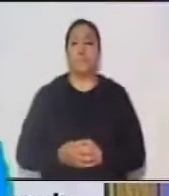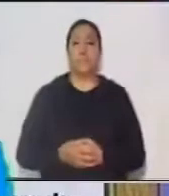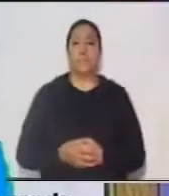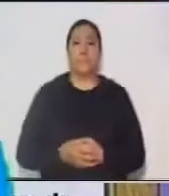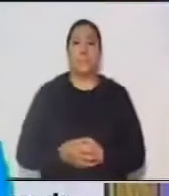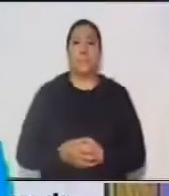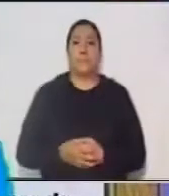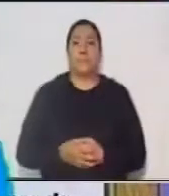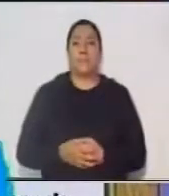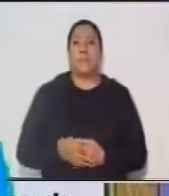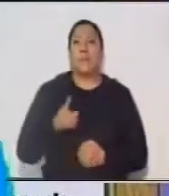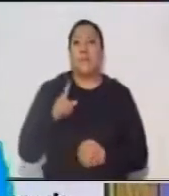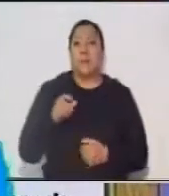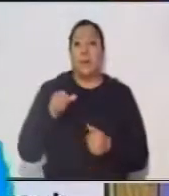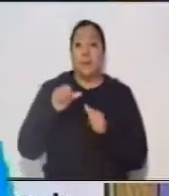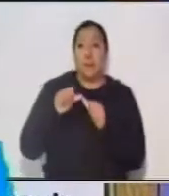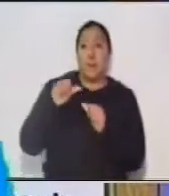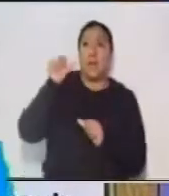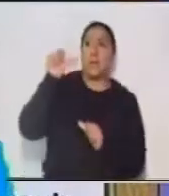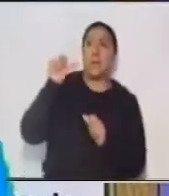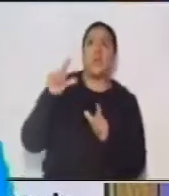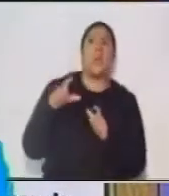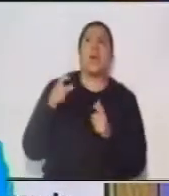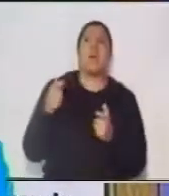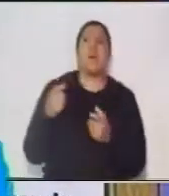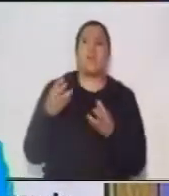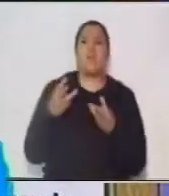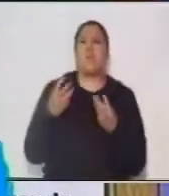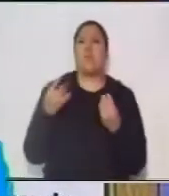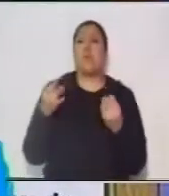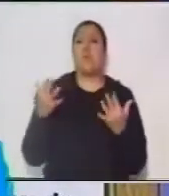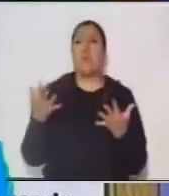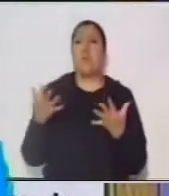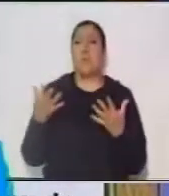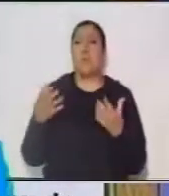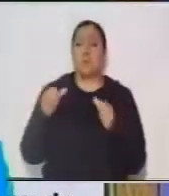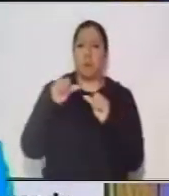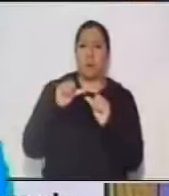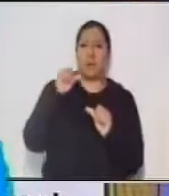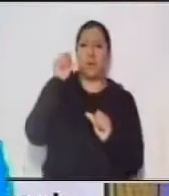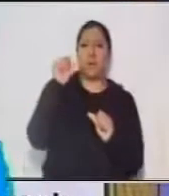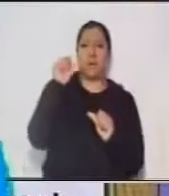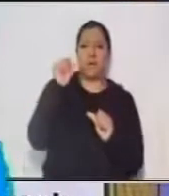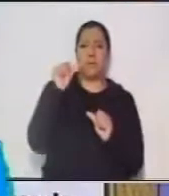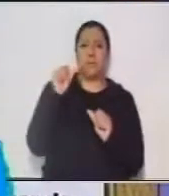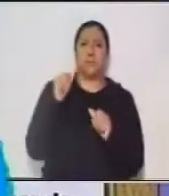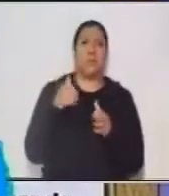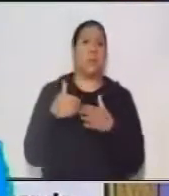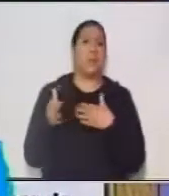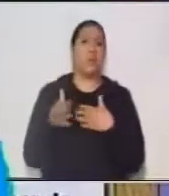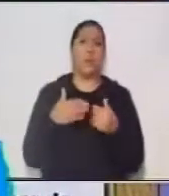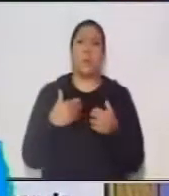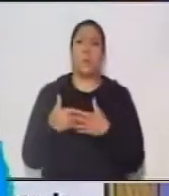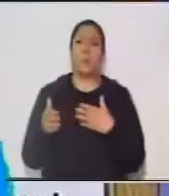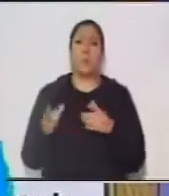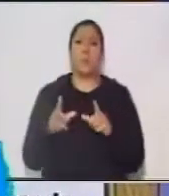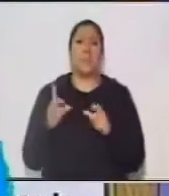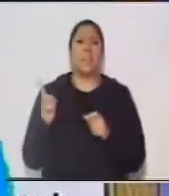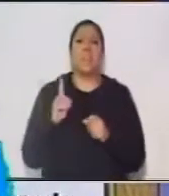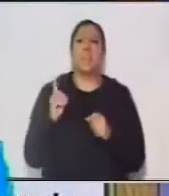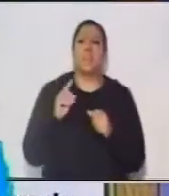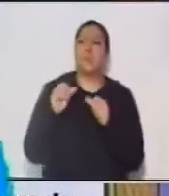cualquier paralelogramo podemos medir, ¿verdad?, su altura en cualquiera de estas partes.